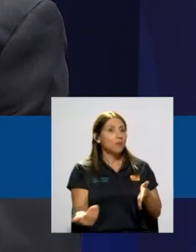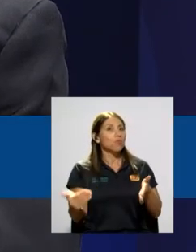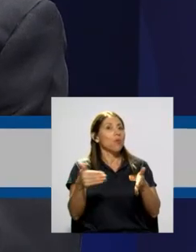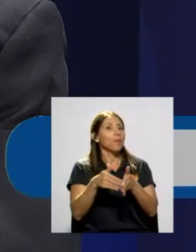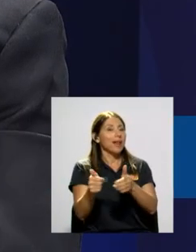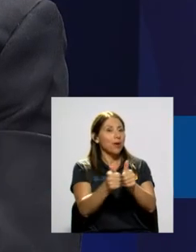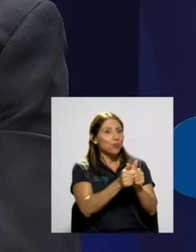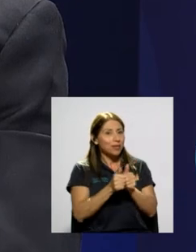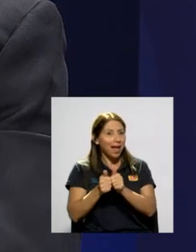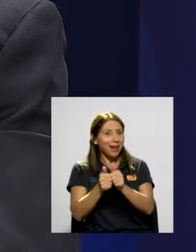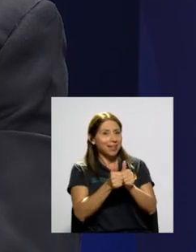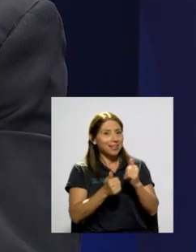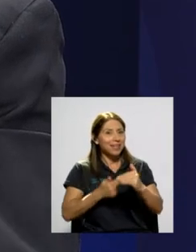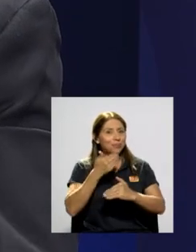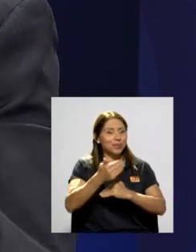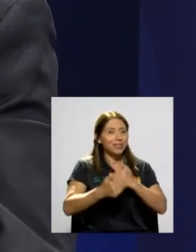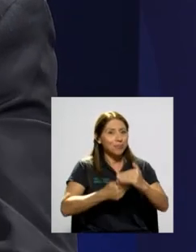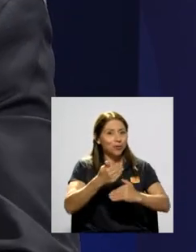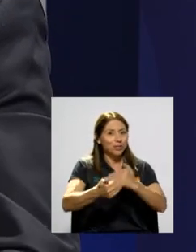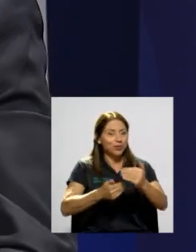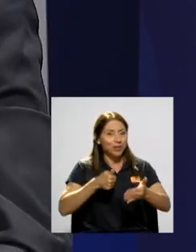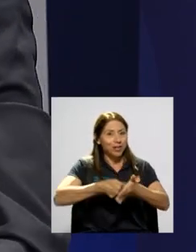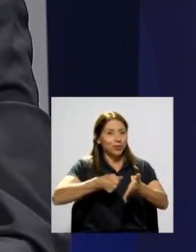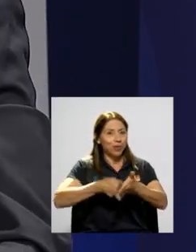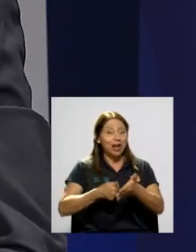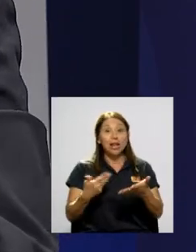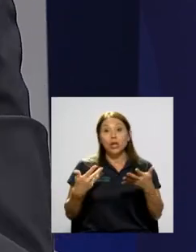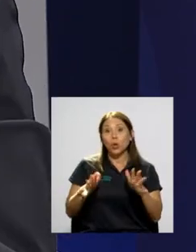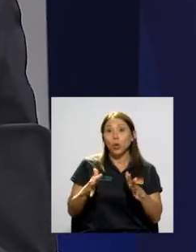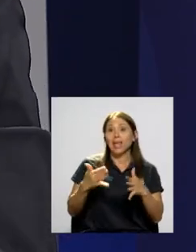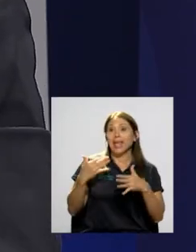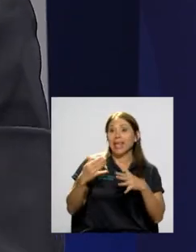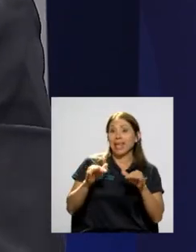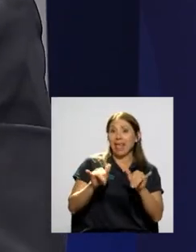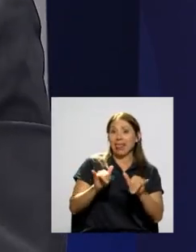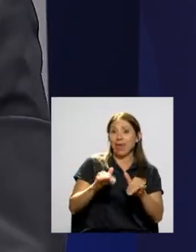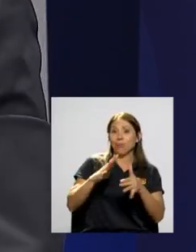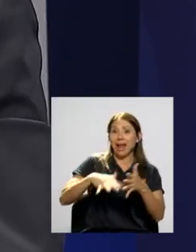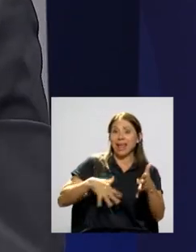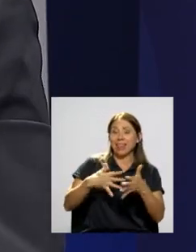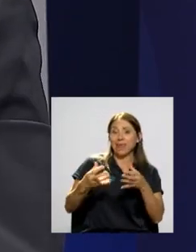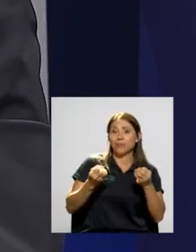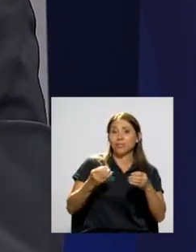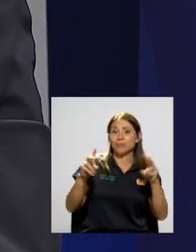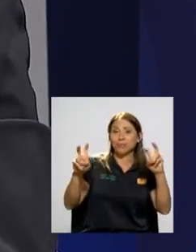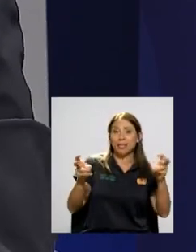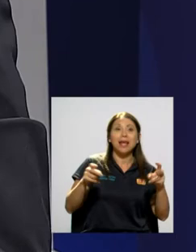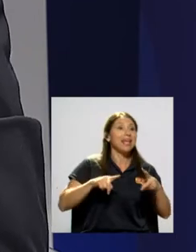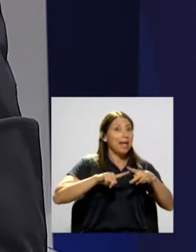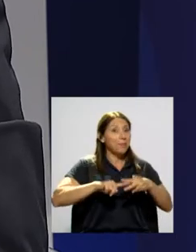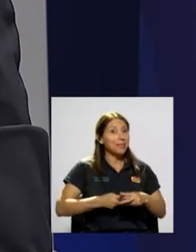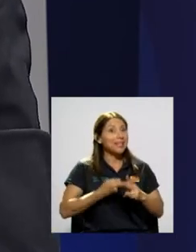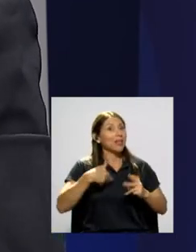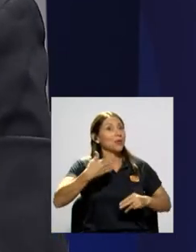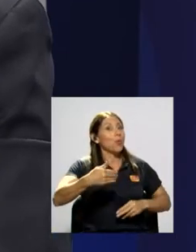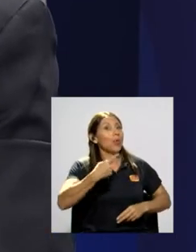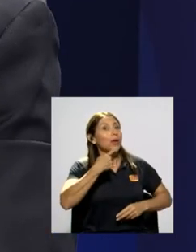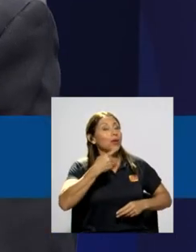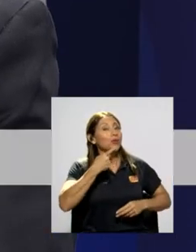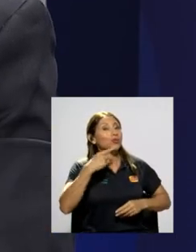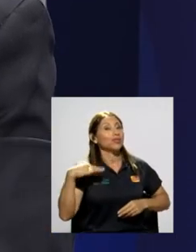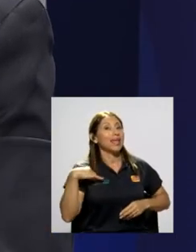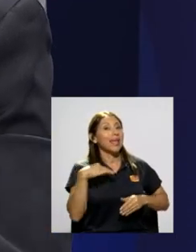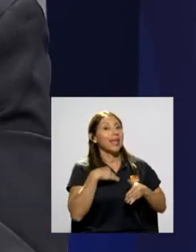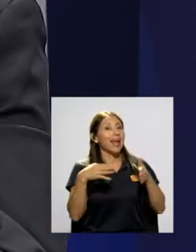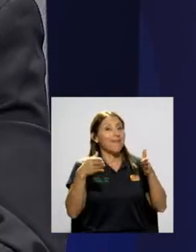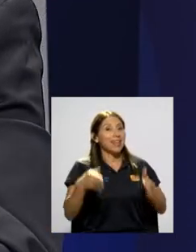de proceso electoral. No, aquí queda una gran agenda de muchísimos temas. Empezando cuando anuncie el gabinete, que tendremos que ver qué